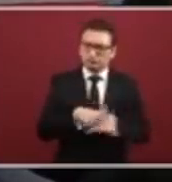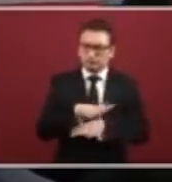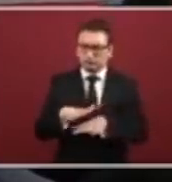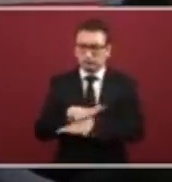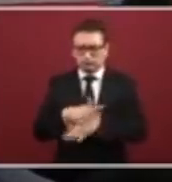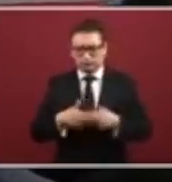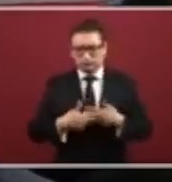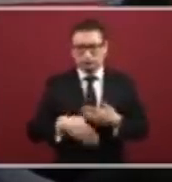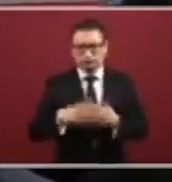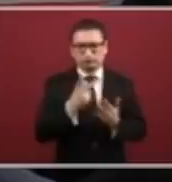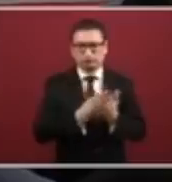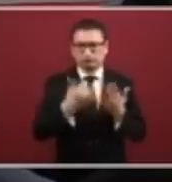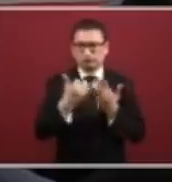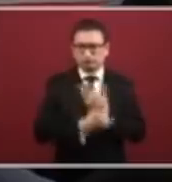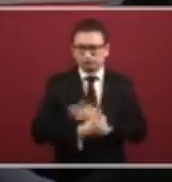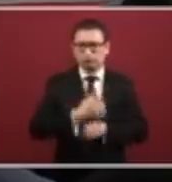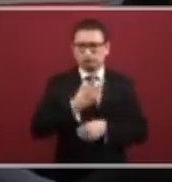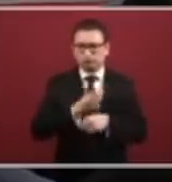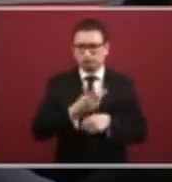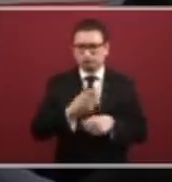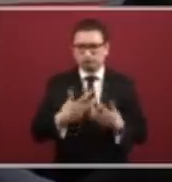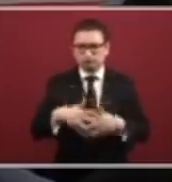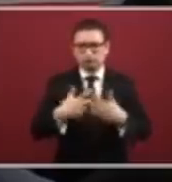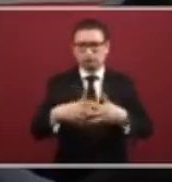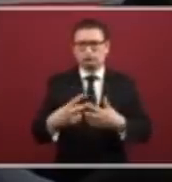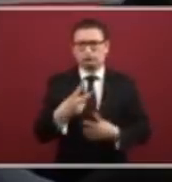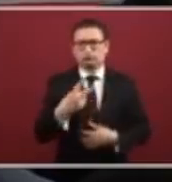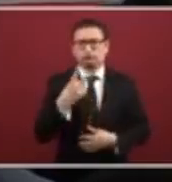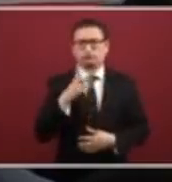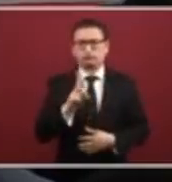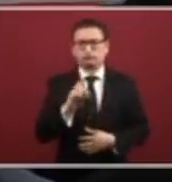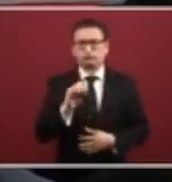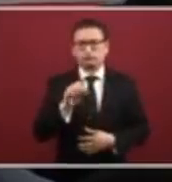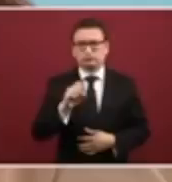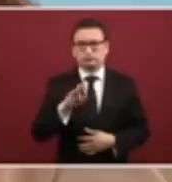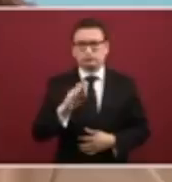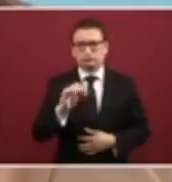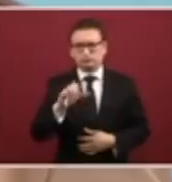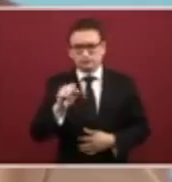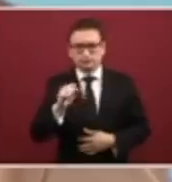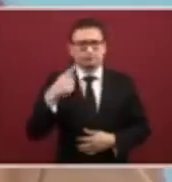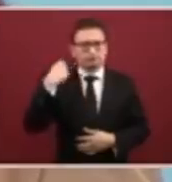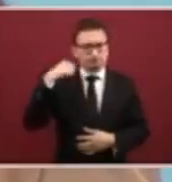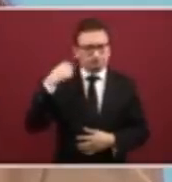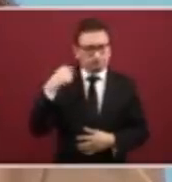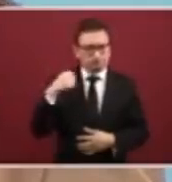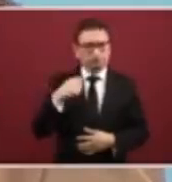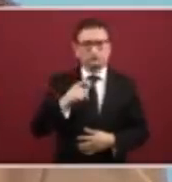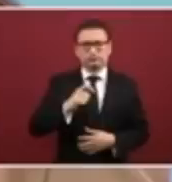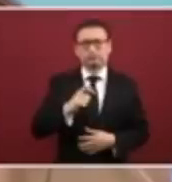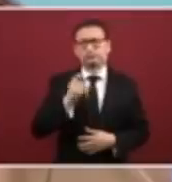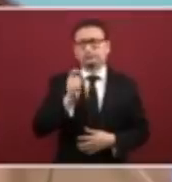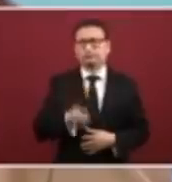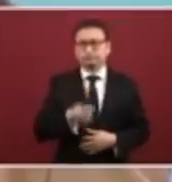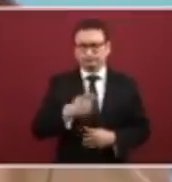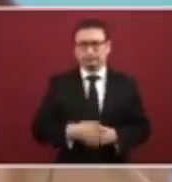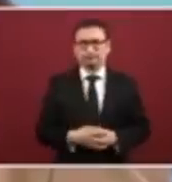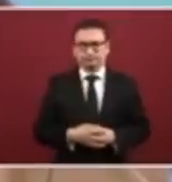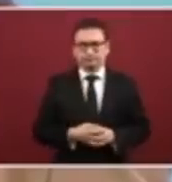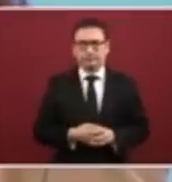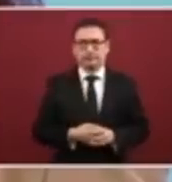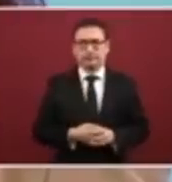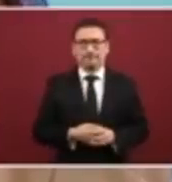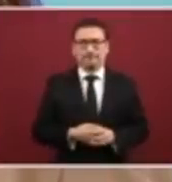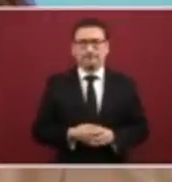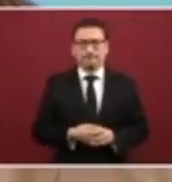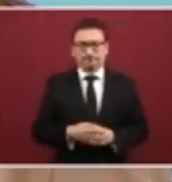del proyecto de la nueva refinería de Dos Bocas, Tabasco. Esta consiste en informar que la administración